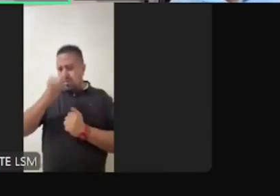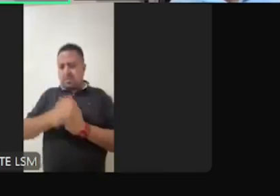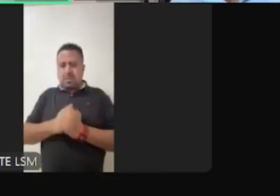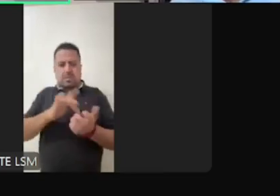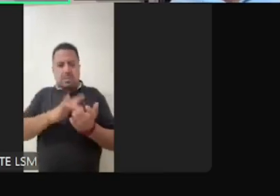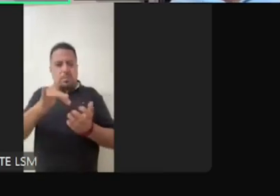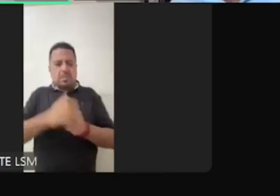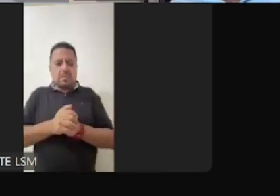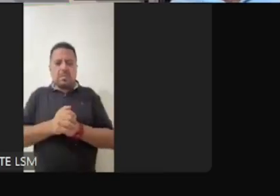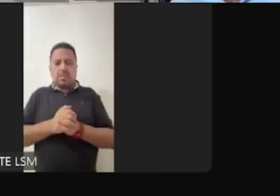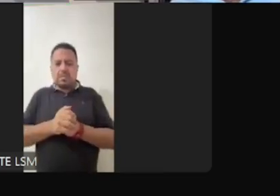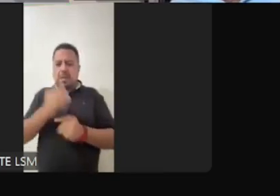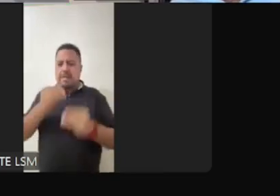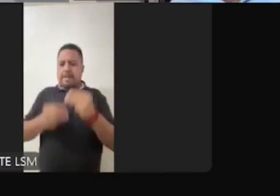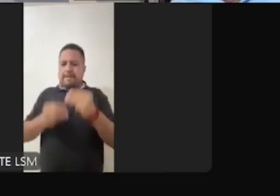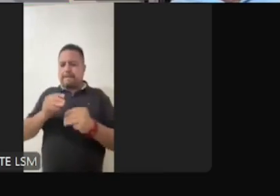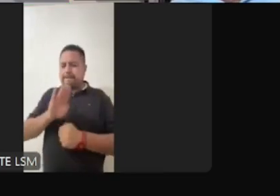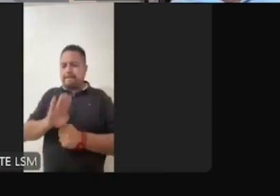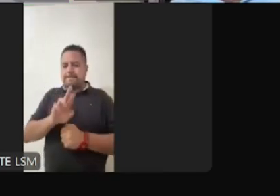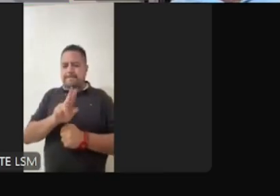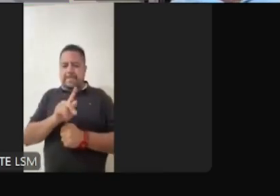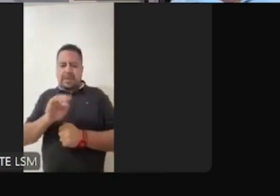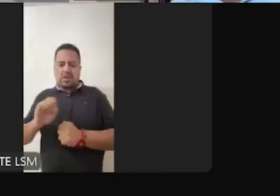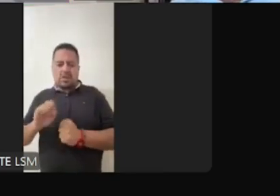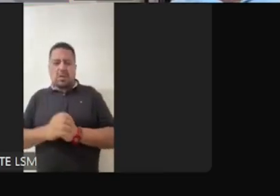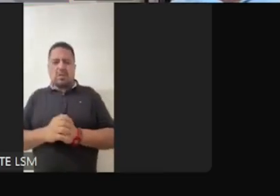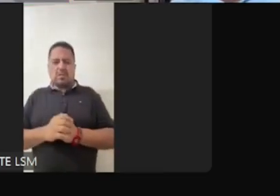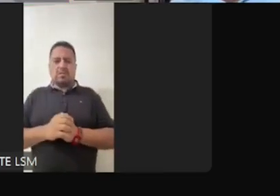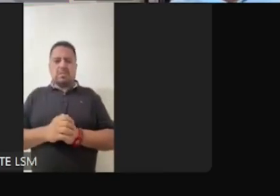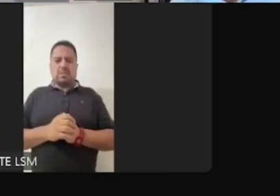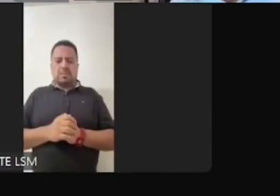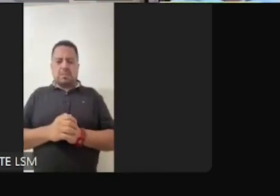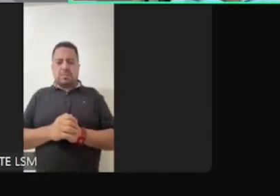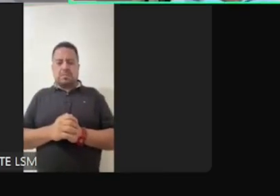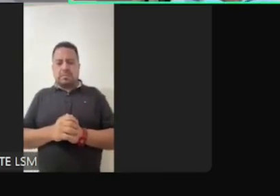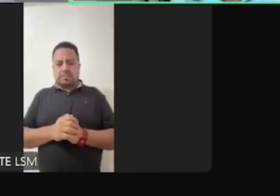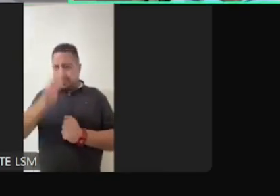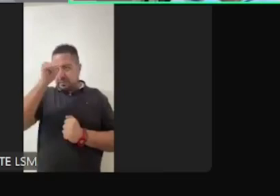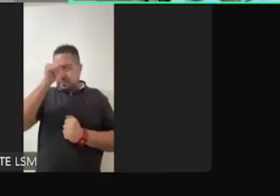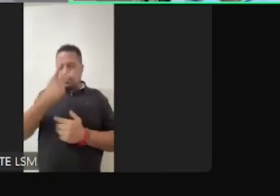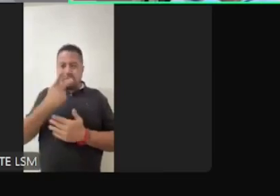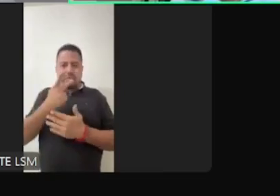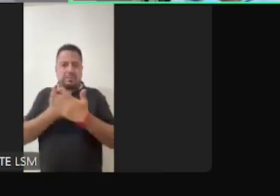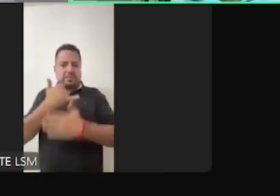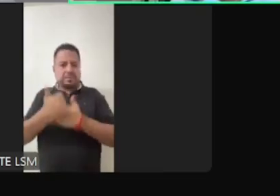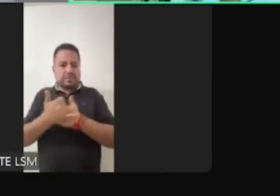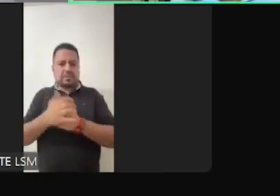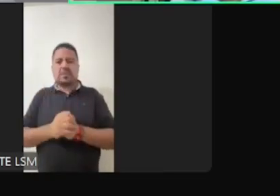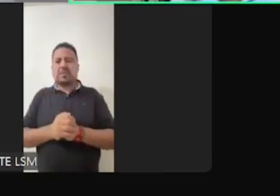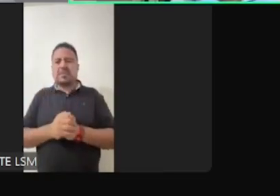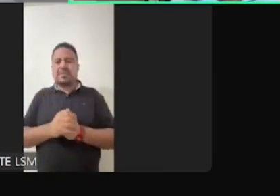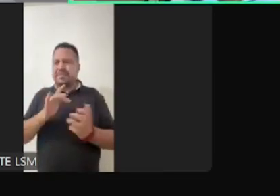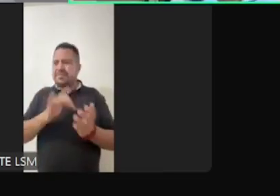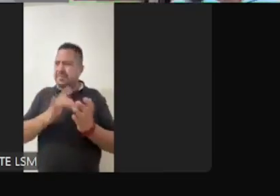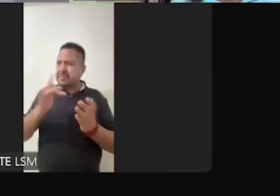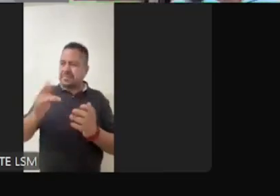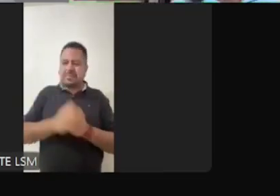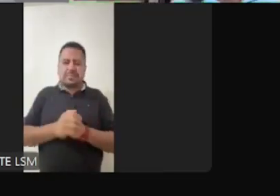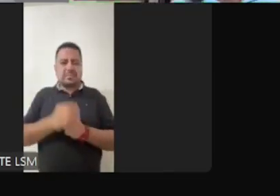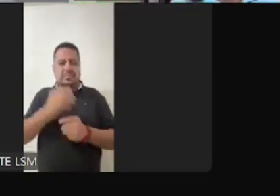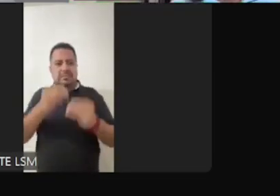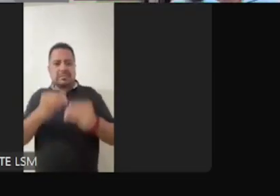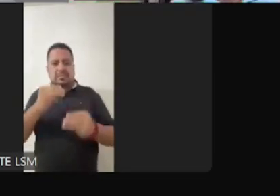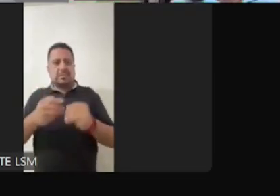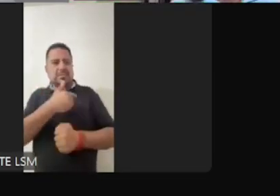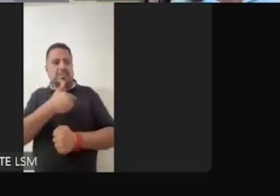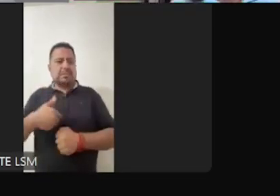Gracias magistrado magistrada ponente Hilda Rosa Delgado Brito a favor de los proyectos Gracias magistrada magistrada